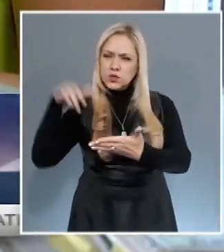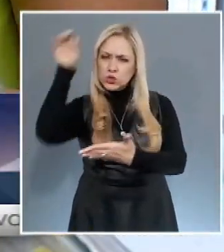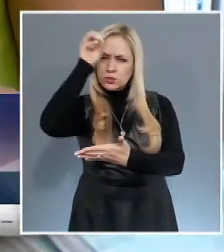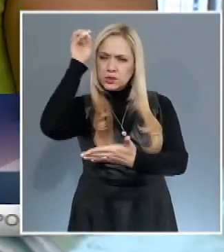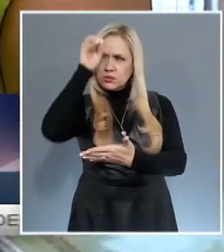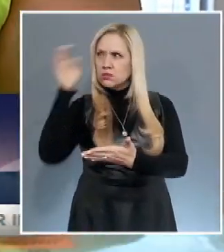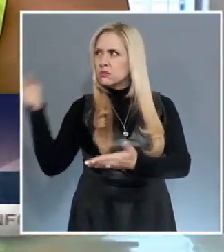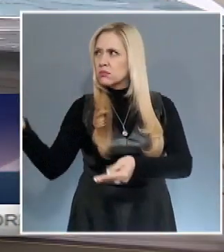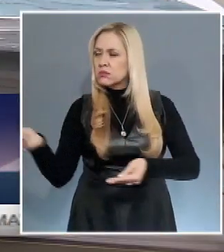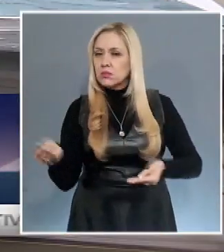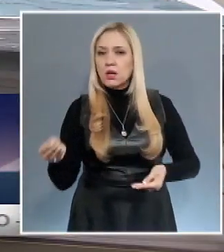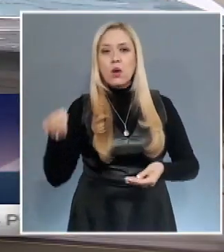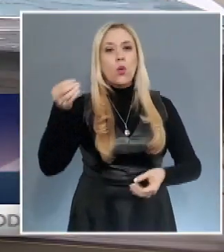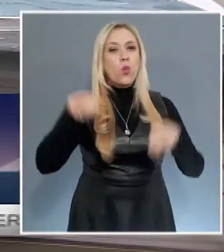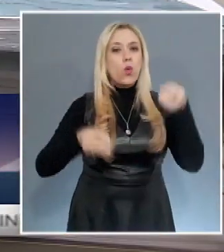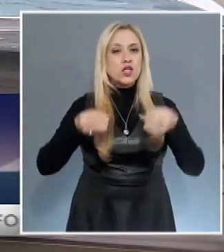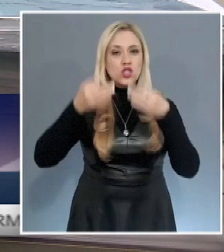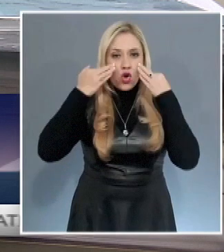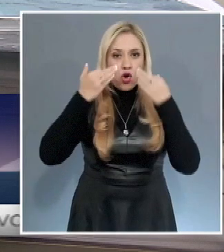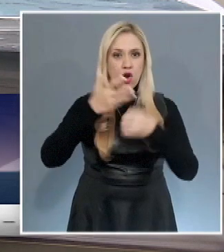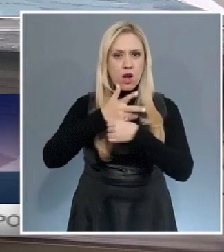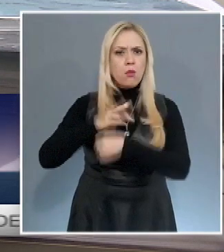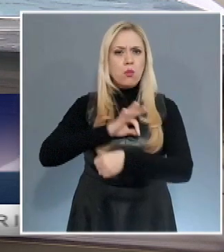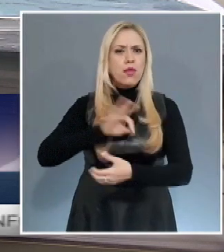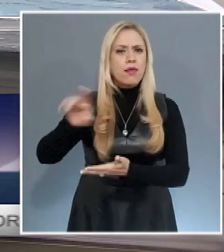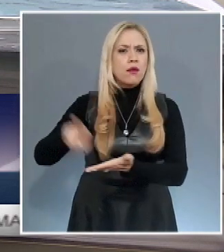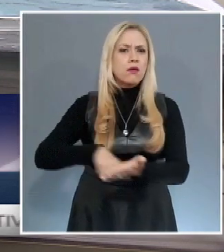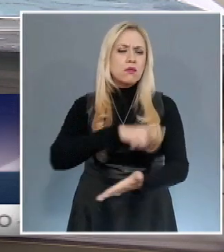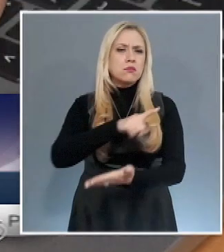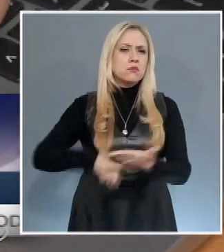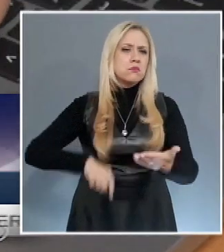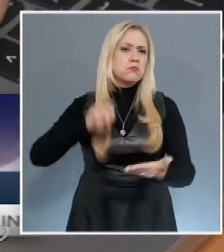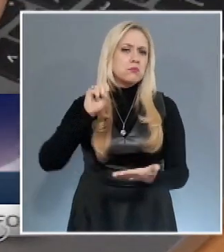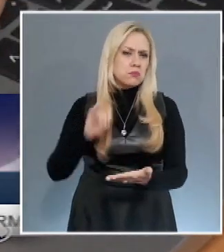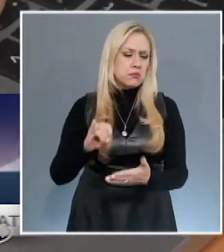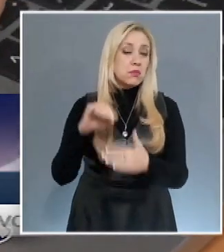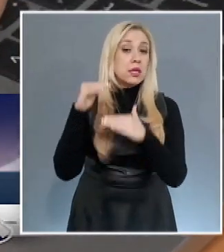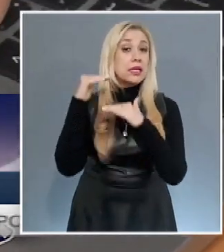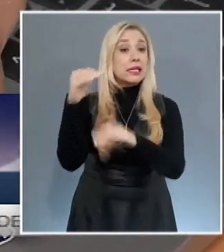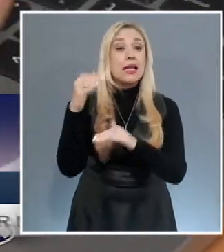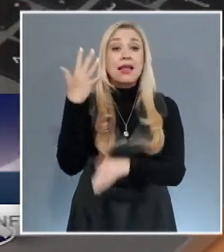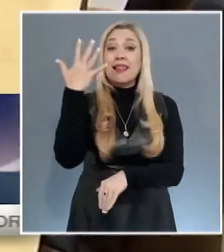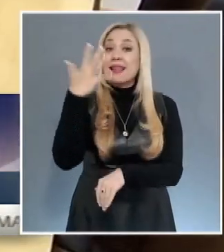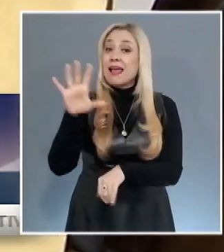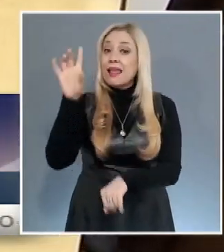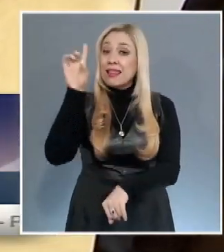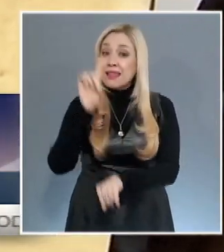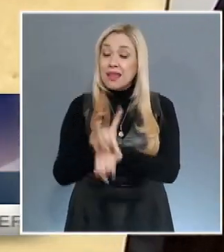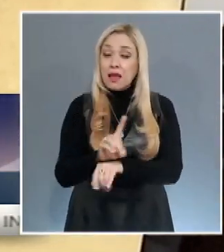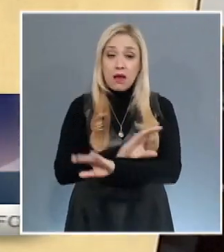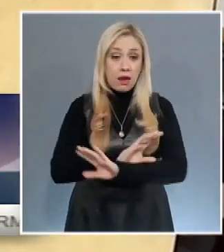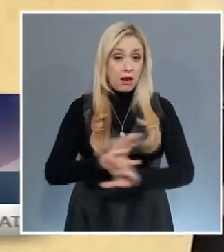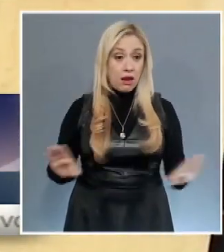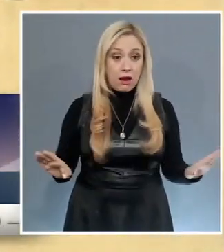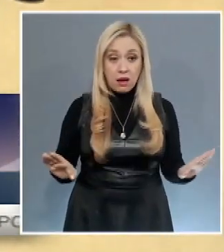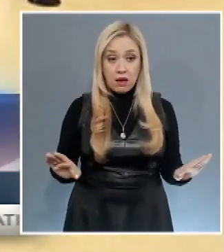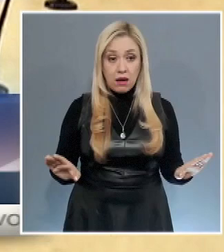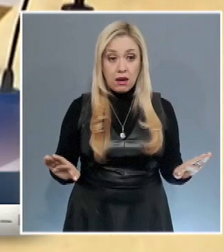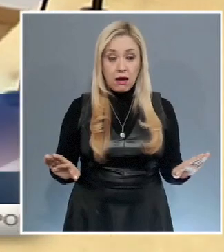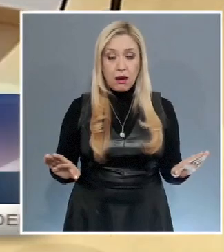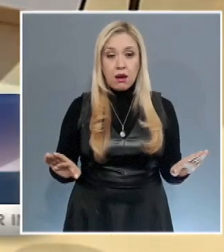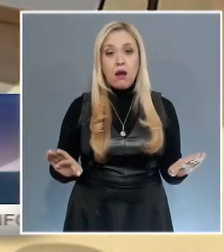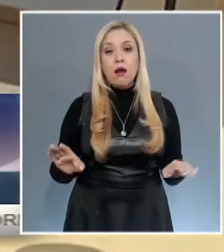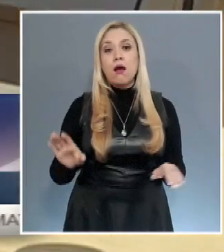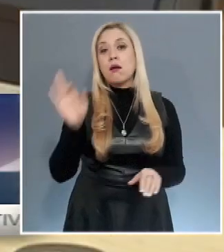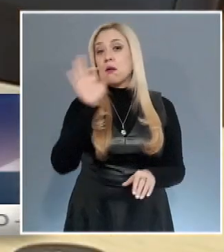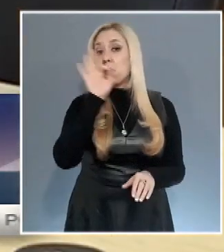oral podrá suspenderse de manera excepcional por un plazo máximo de diez días naturales en caso de no reanudarse